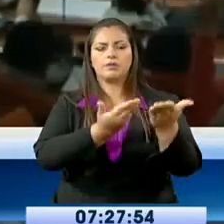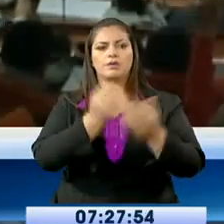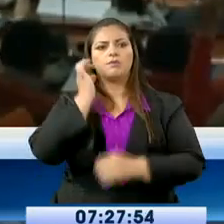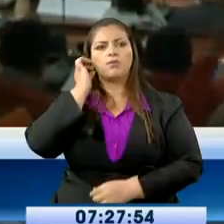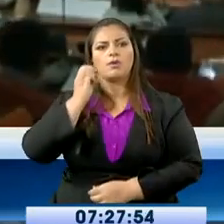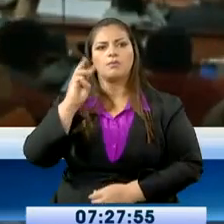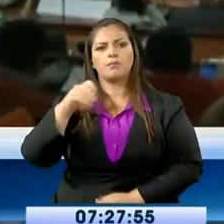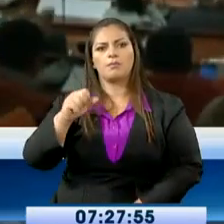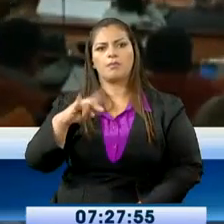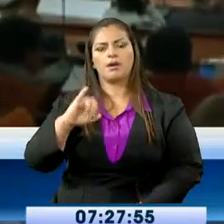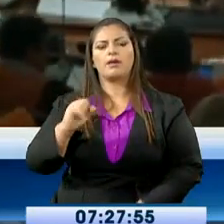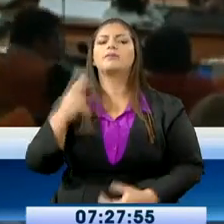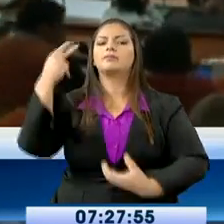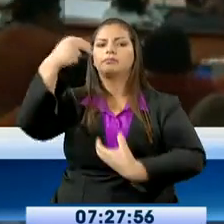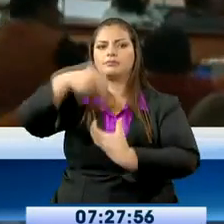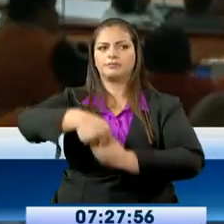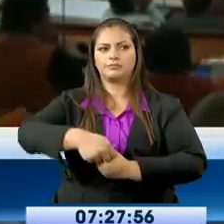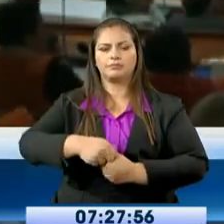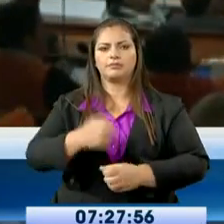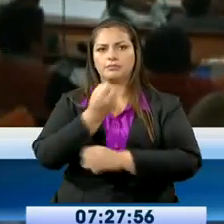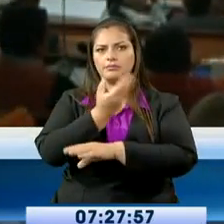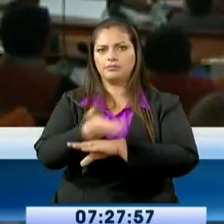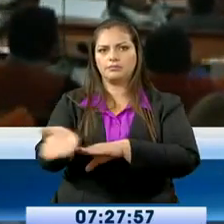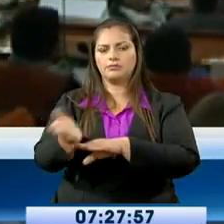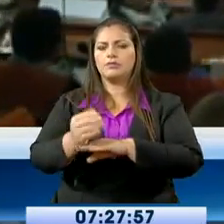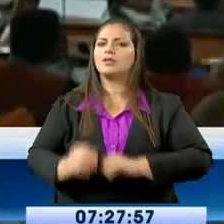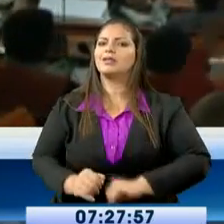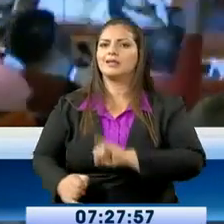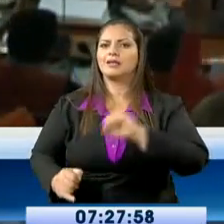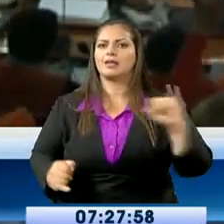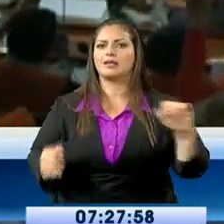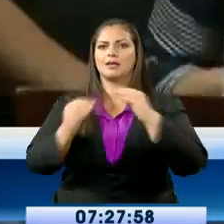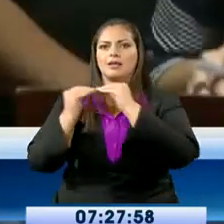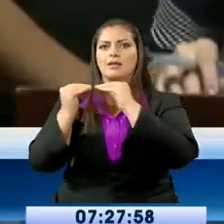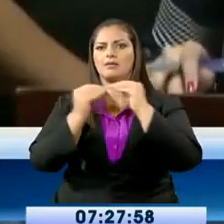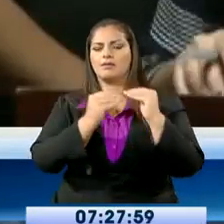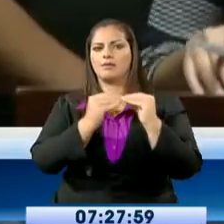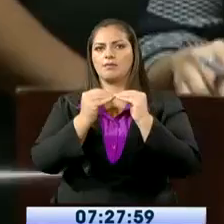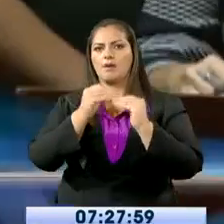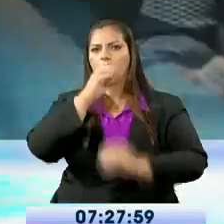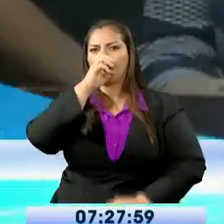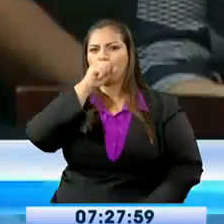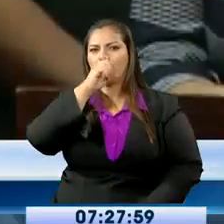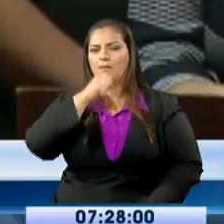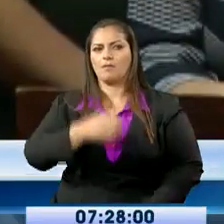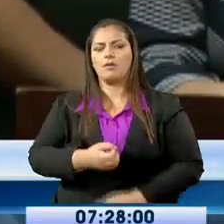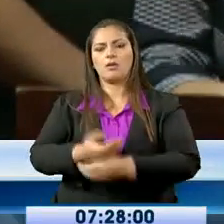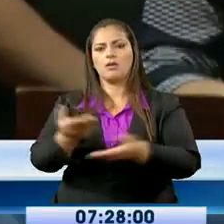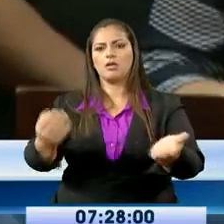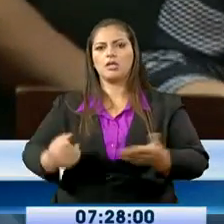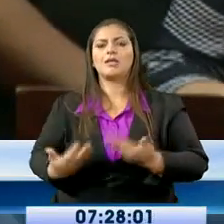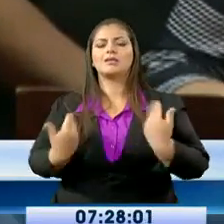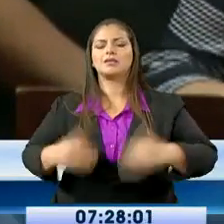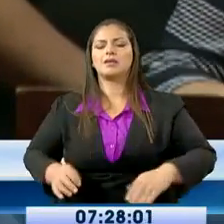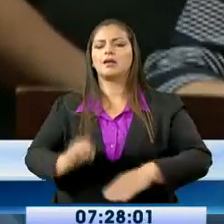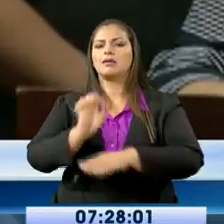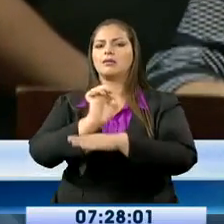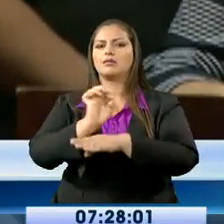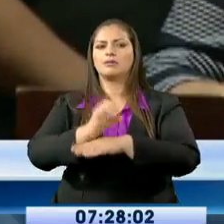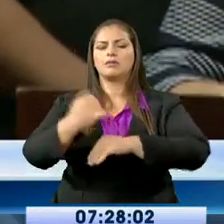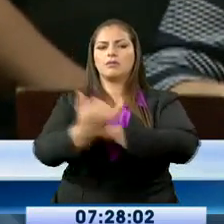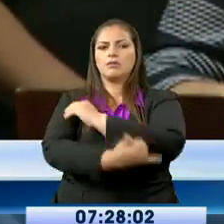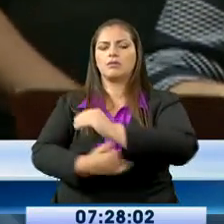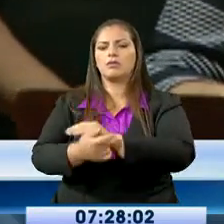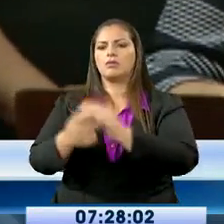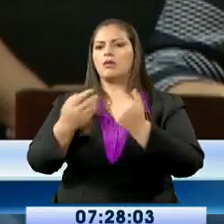IDE, explicó las razones por las que la lista naranja debe tener el apoyo. Tenemos el compromiso de ofrecerle al país opciones para lo